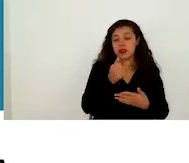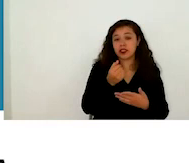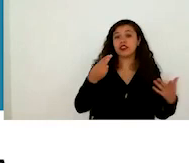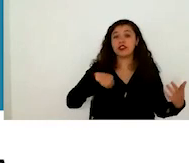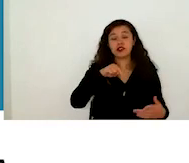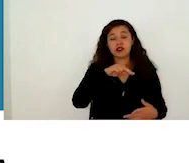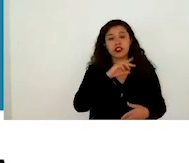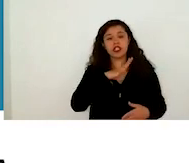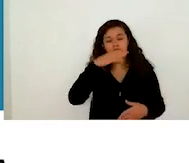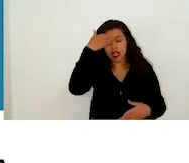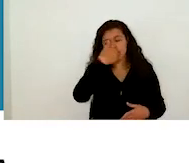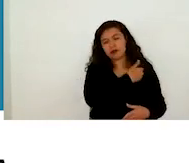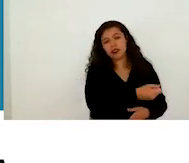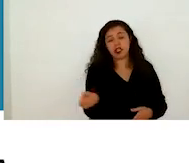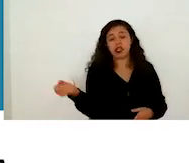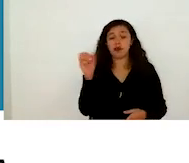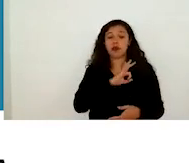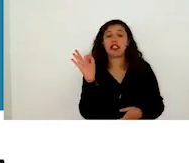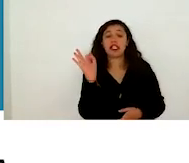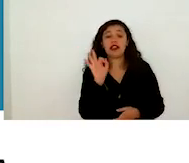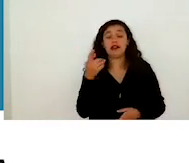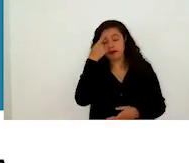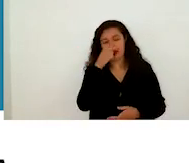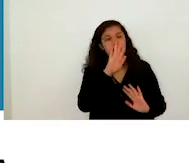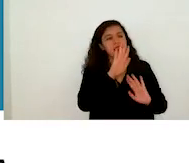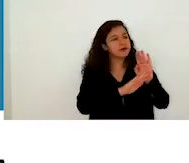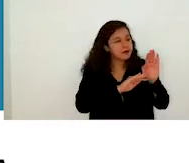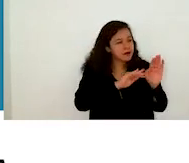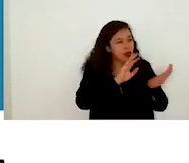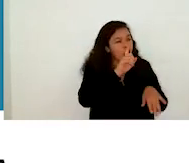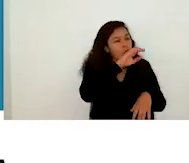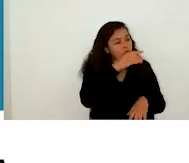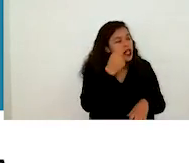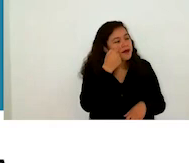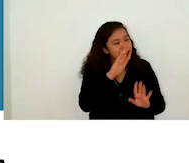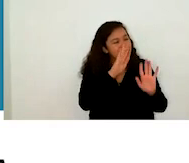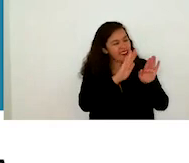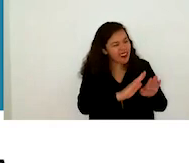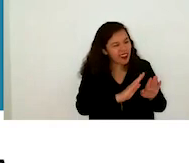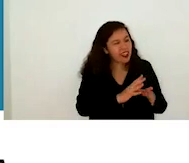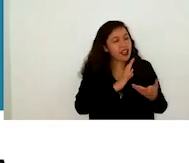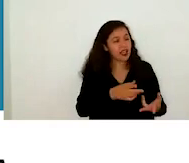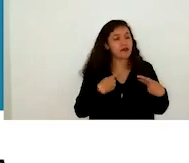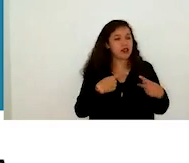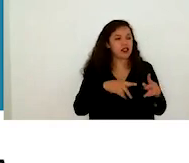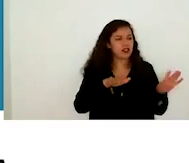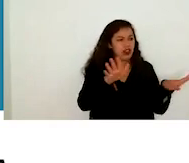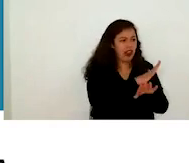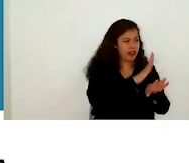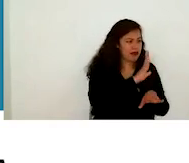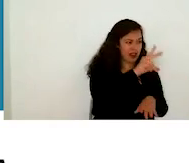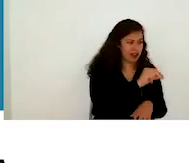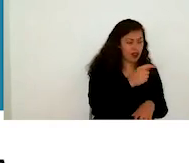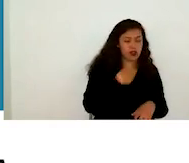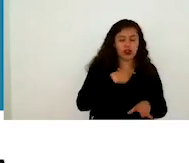tener la habilidad de persuadir para que entonces esta persona yo no la quiero cambiar el que va a tener que cambiar